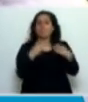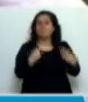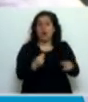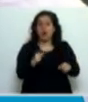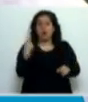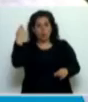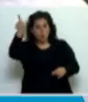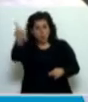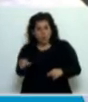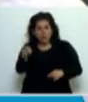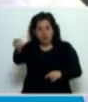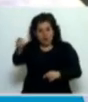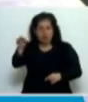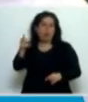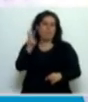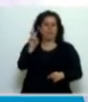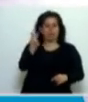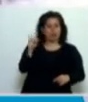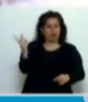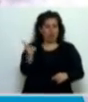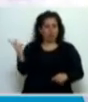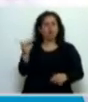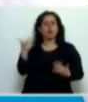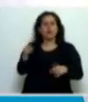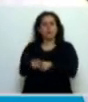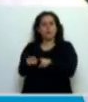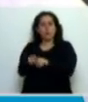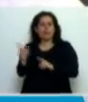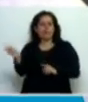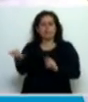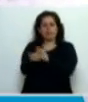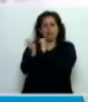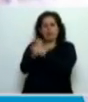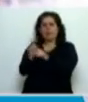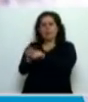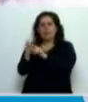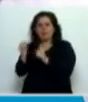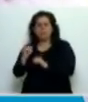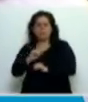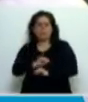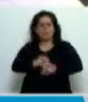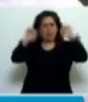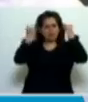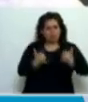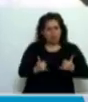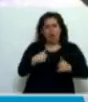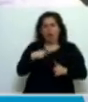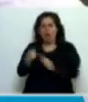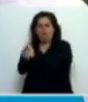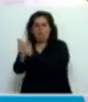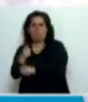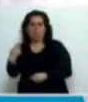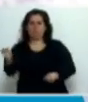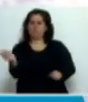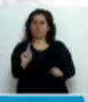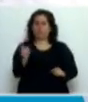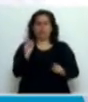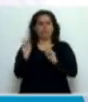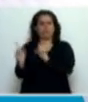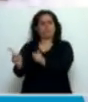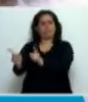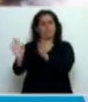que el jubilado o pensionado nacional no sea la variable del ajuste por inflación y que realmente se vea